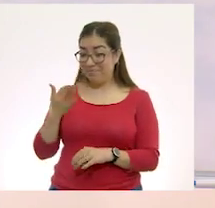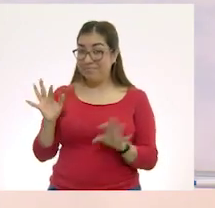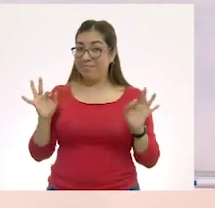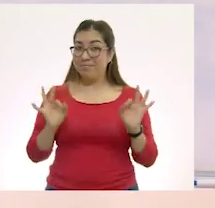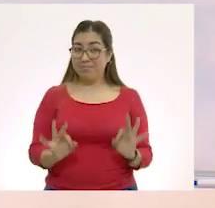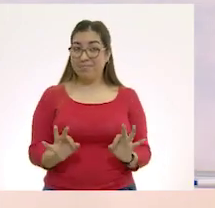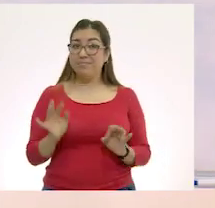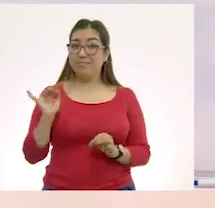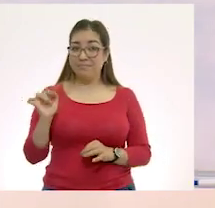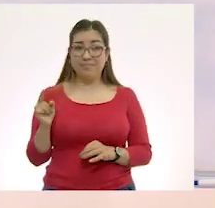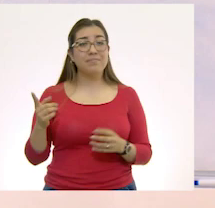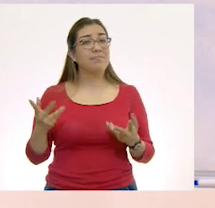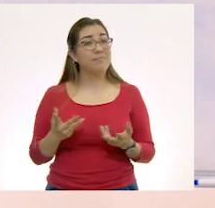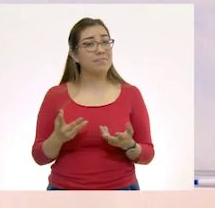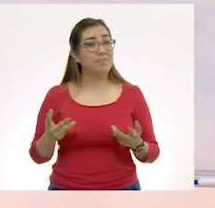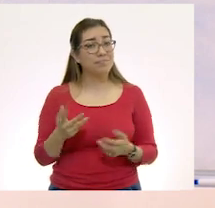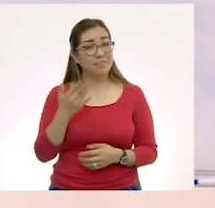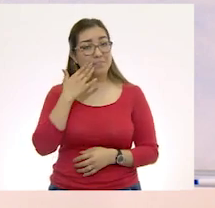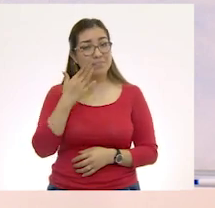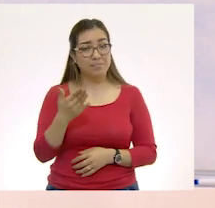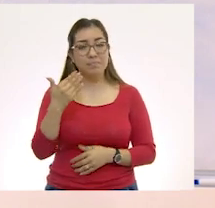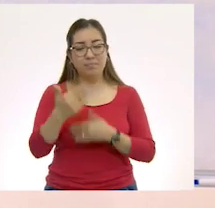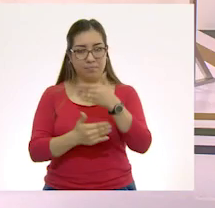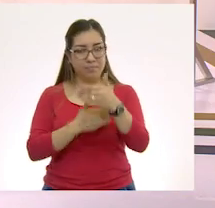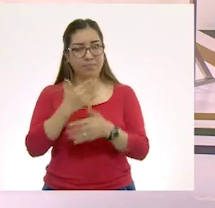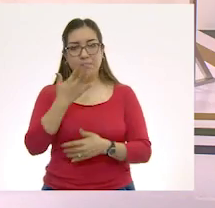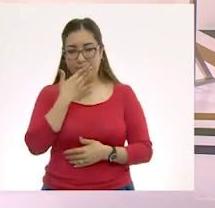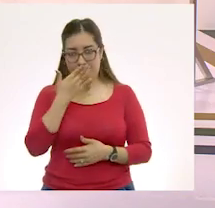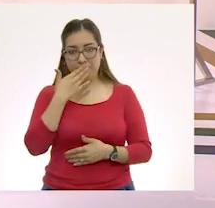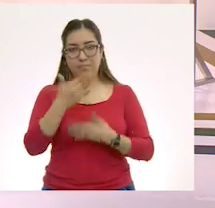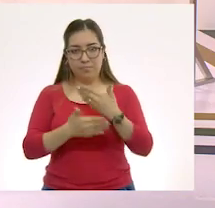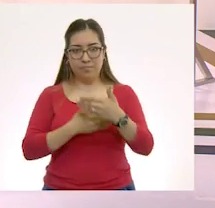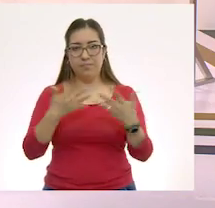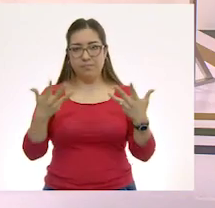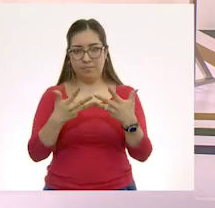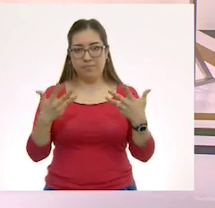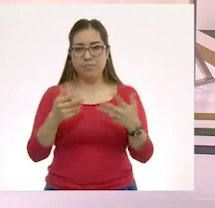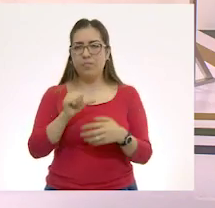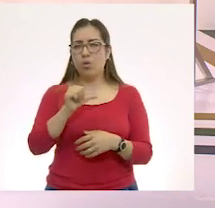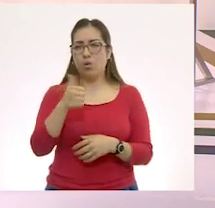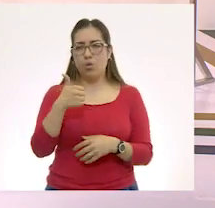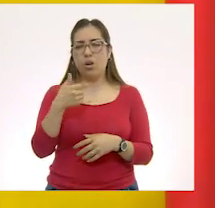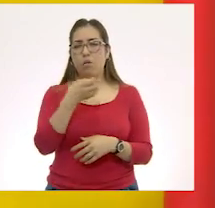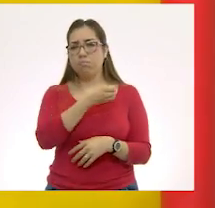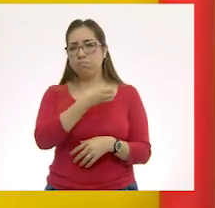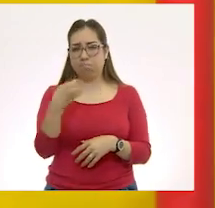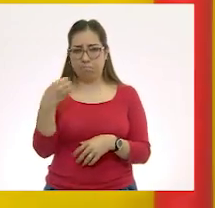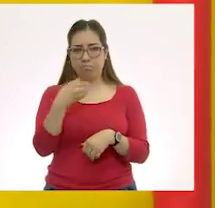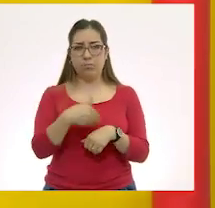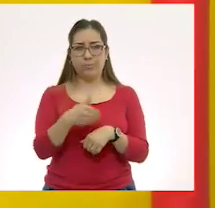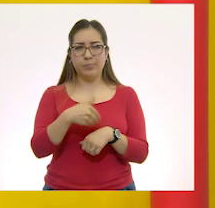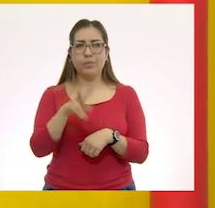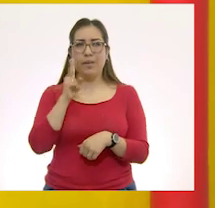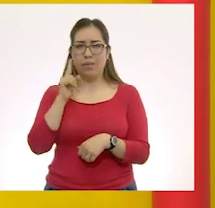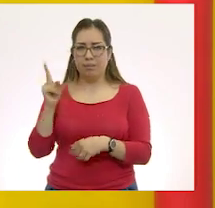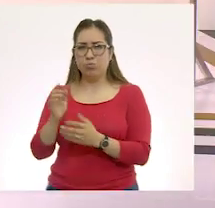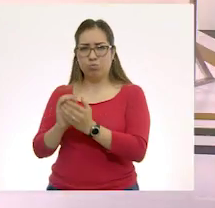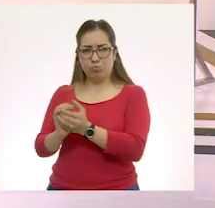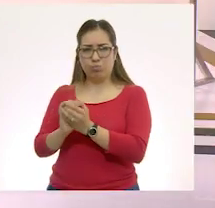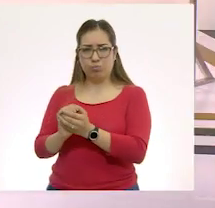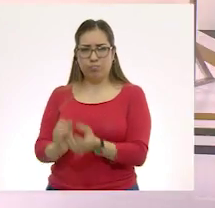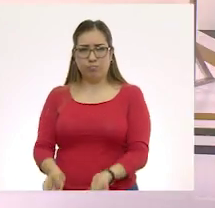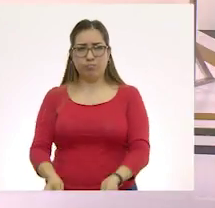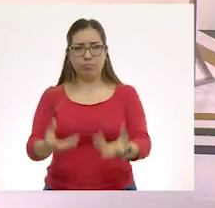si pudiste hacerlo lo más bien vamos bien vamos a construir otra asociación que te puedes igual es aventar los dados sí